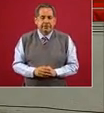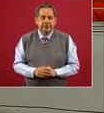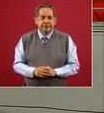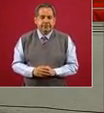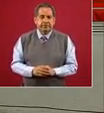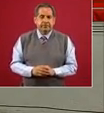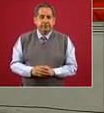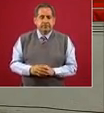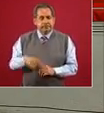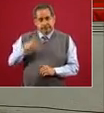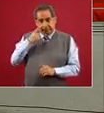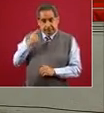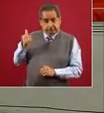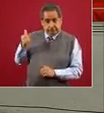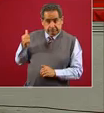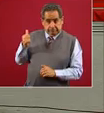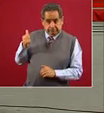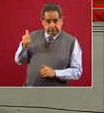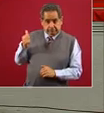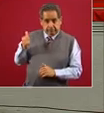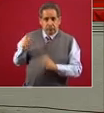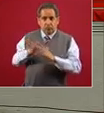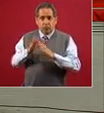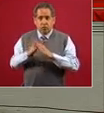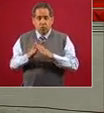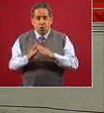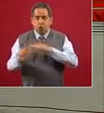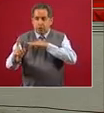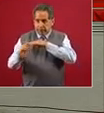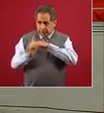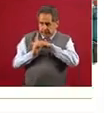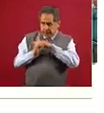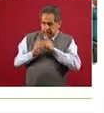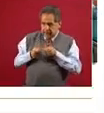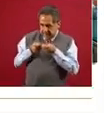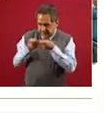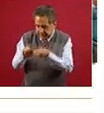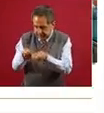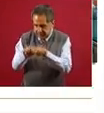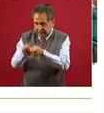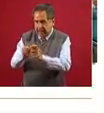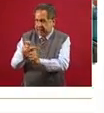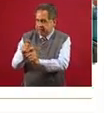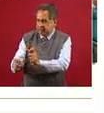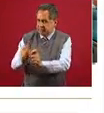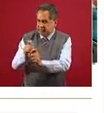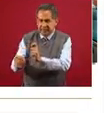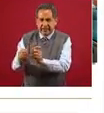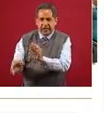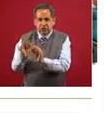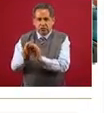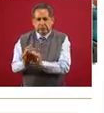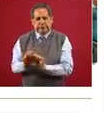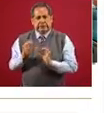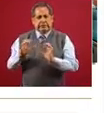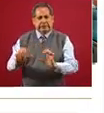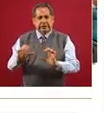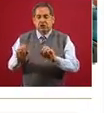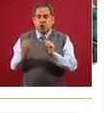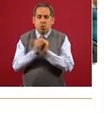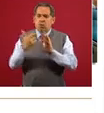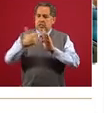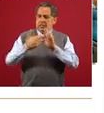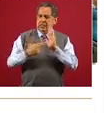Y bueno, aquí como vemos son los operativos, cómo realizamos los pagos, cuidando todas